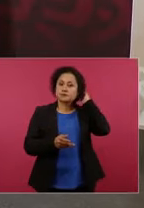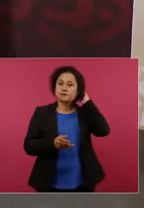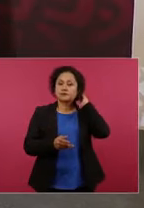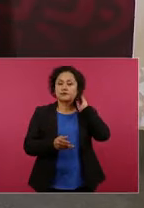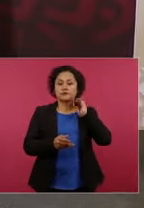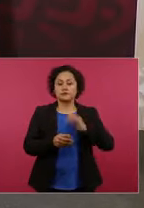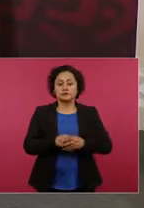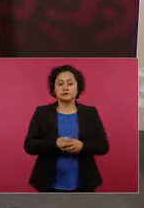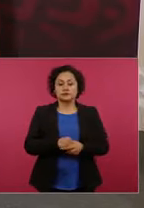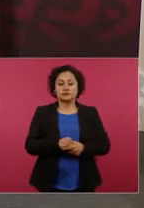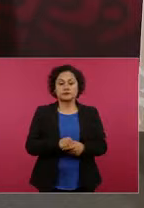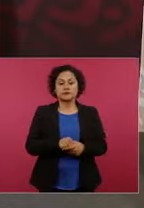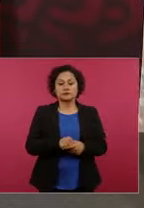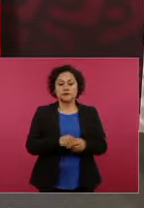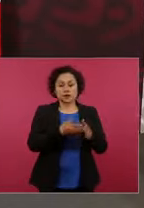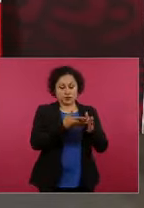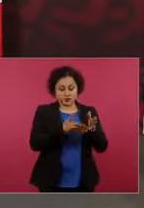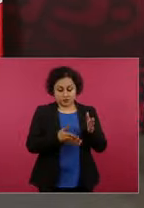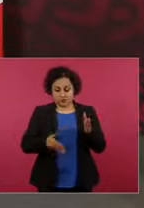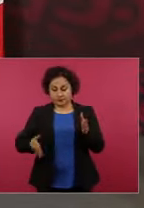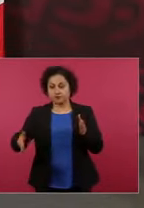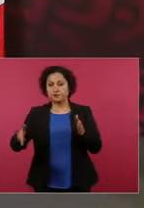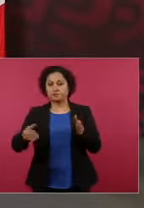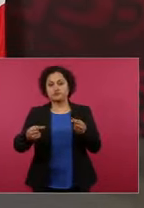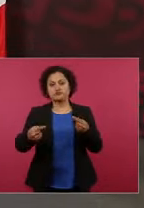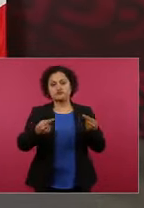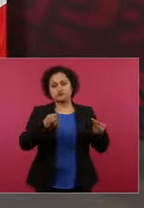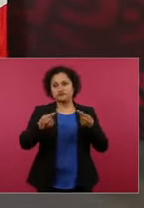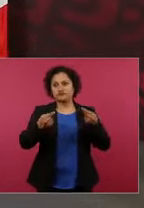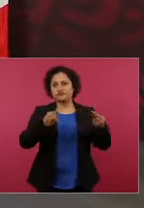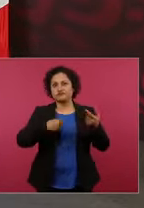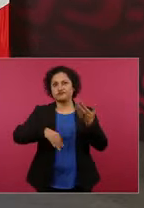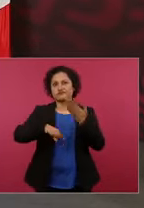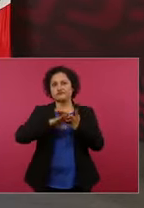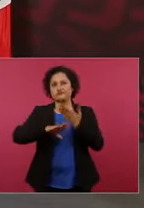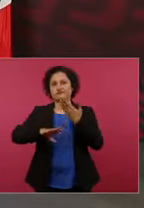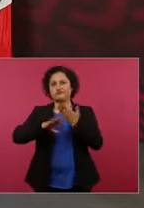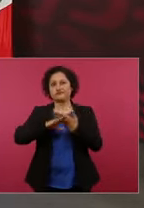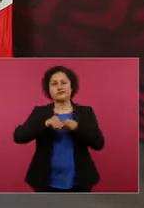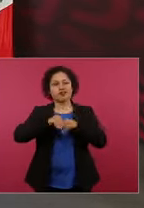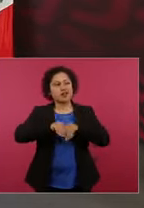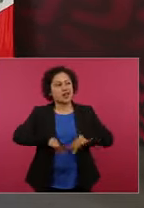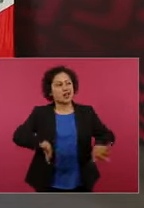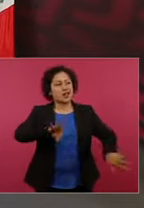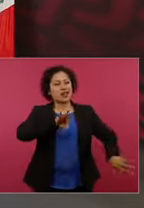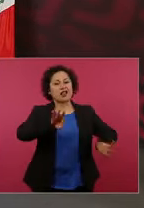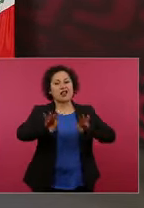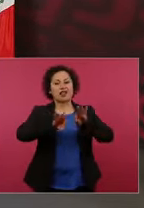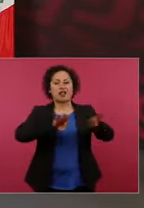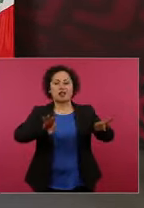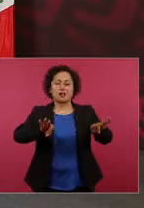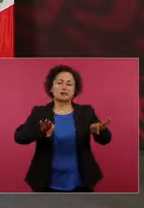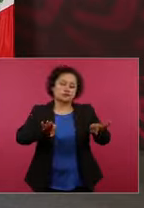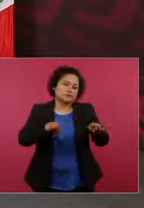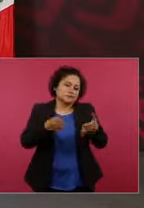durante algún tiempo y tiene sus efectos. Entonces, por eso,